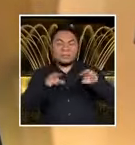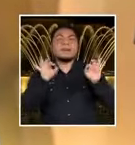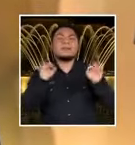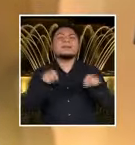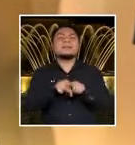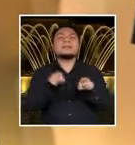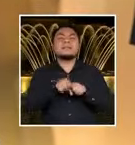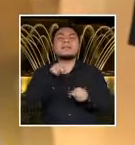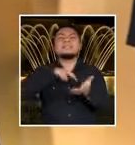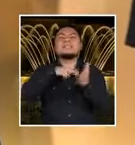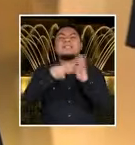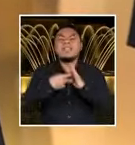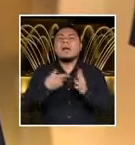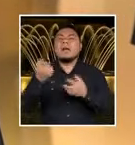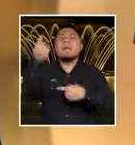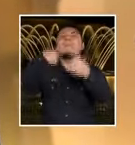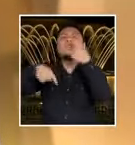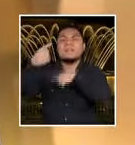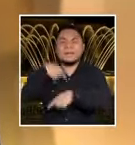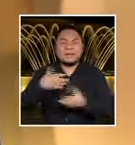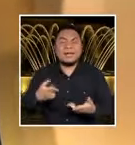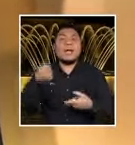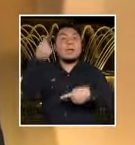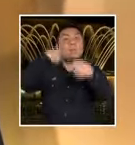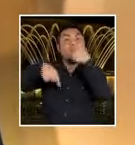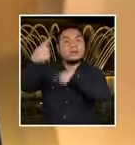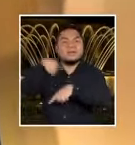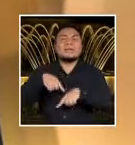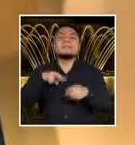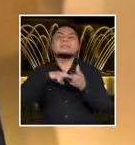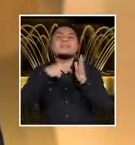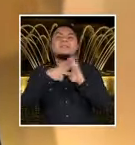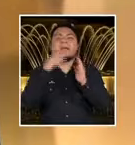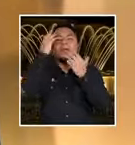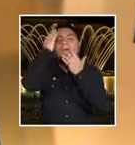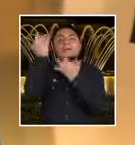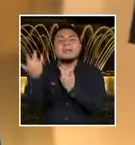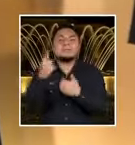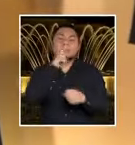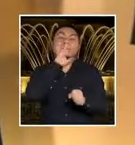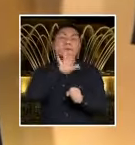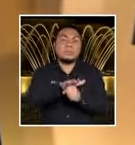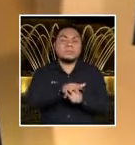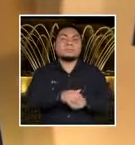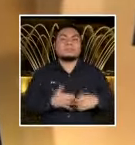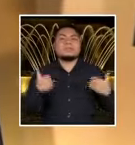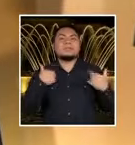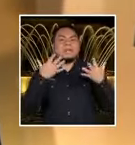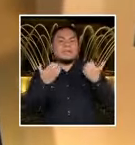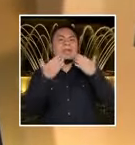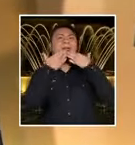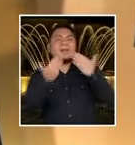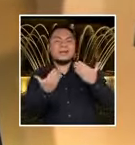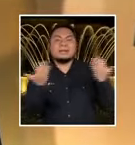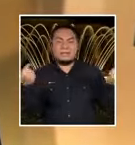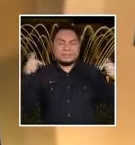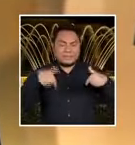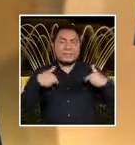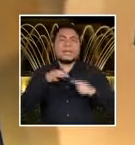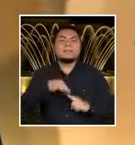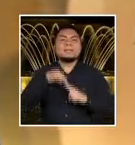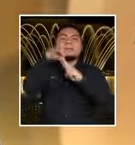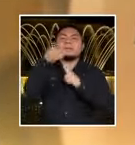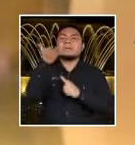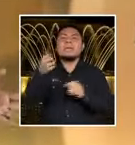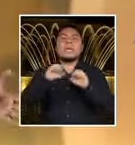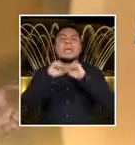lo que implica volver. Volver implica esperanza, compromiso. Y quiero agradecer aquí en especial